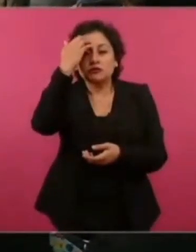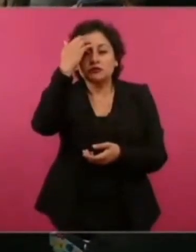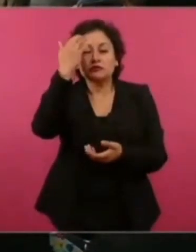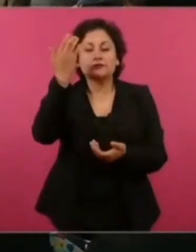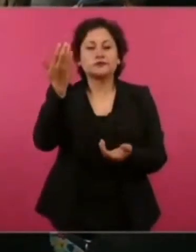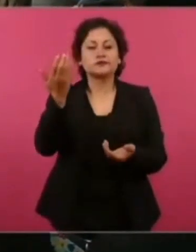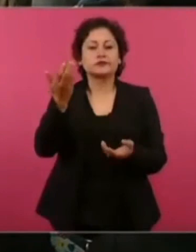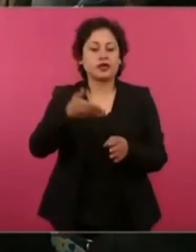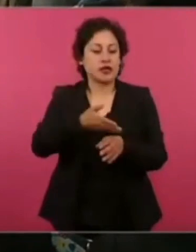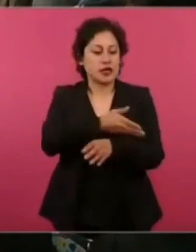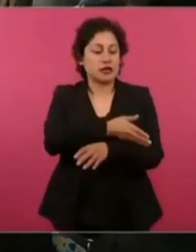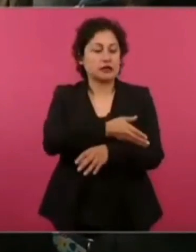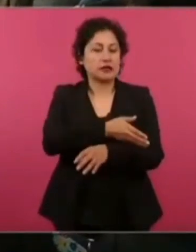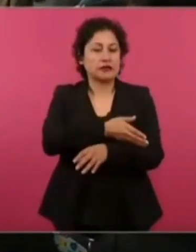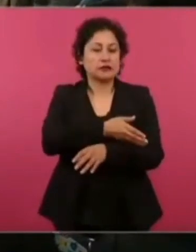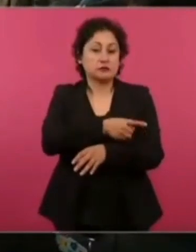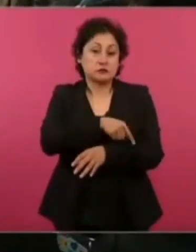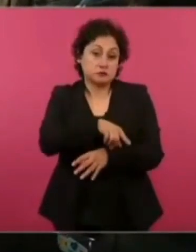política